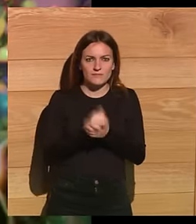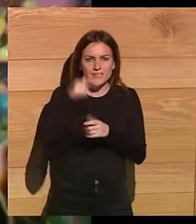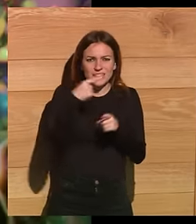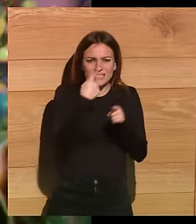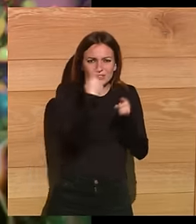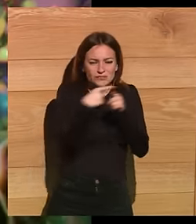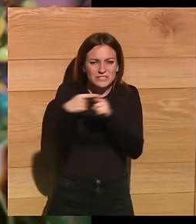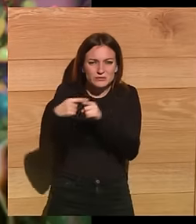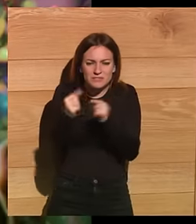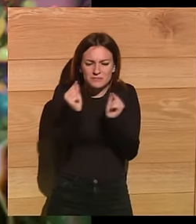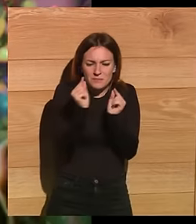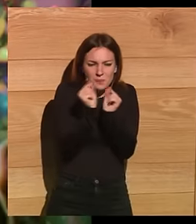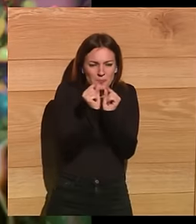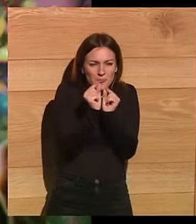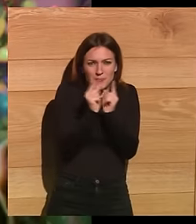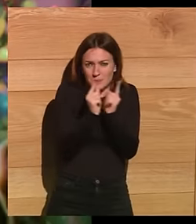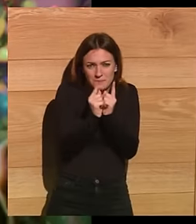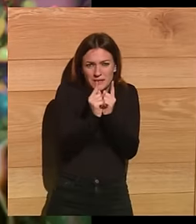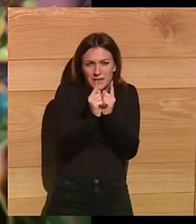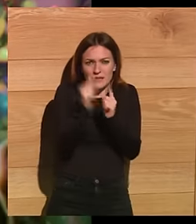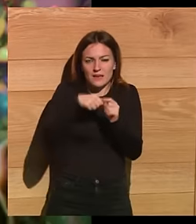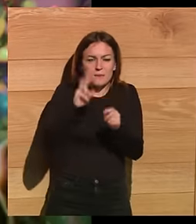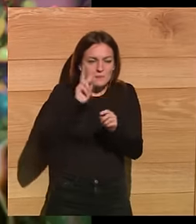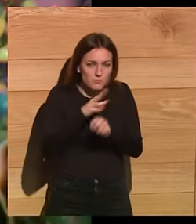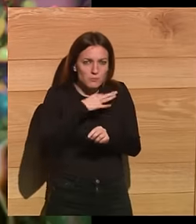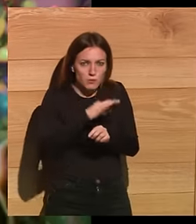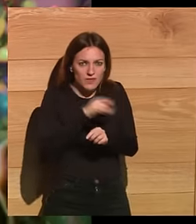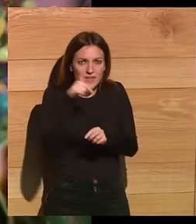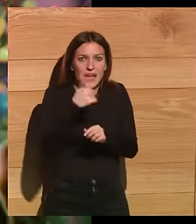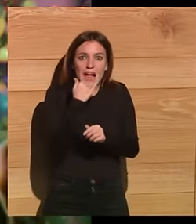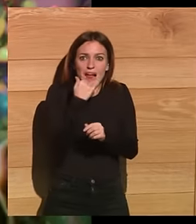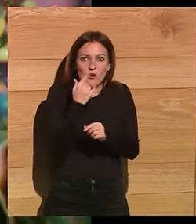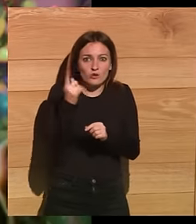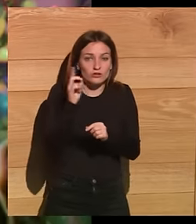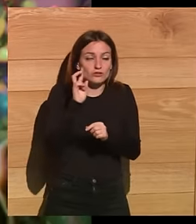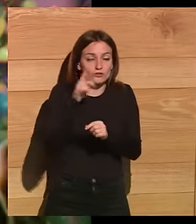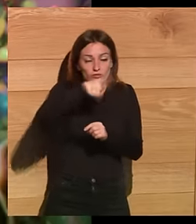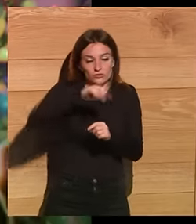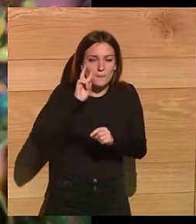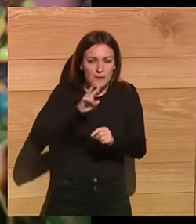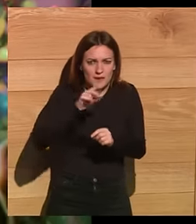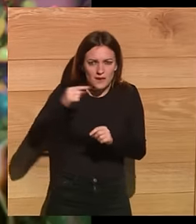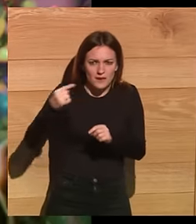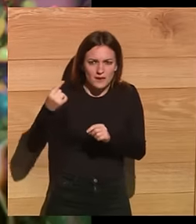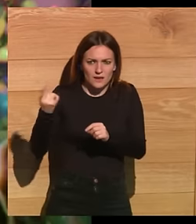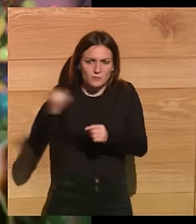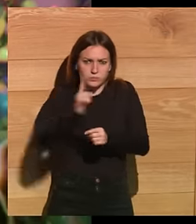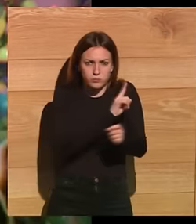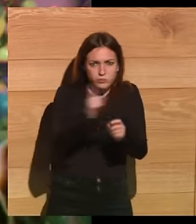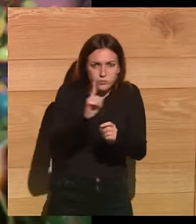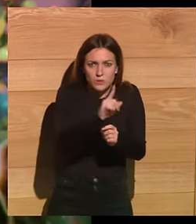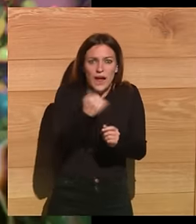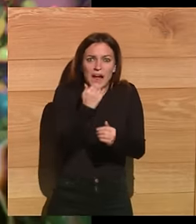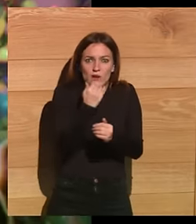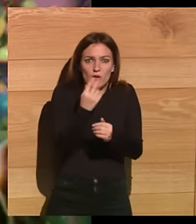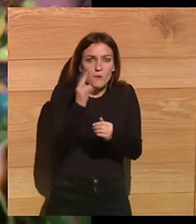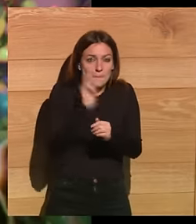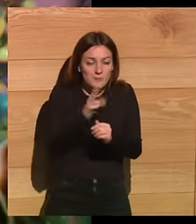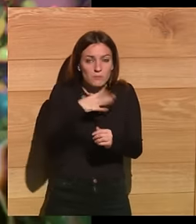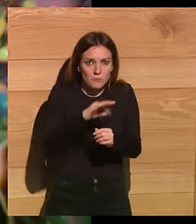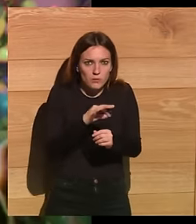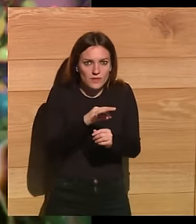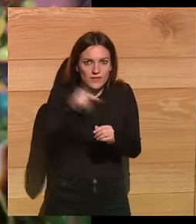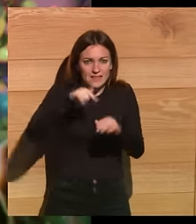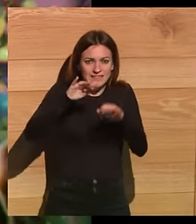milímetro, y cuando vemos una señal pasando por varios miles de neuronas en una pequeña parte de